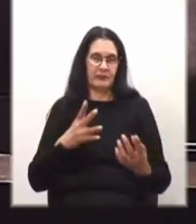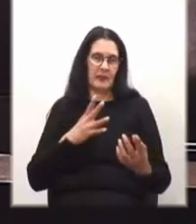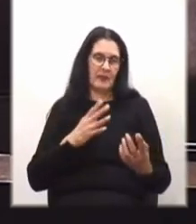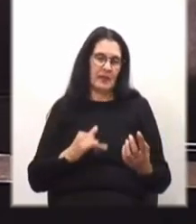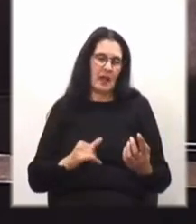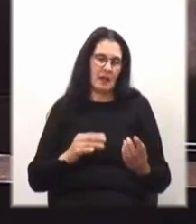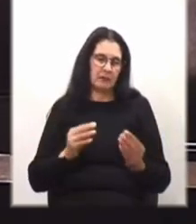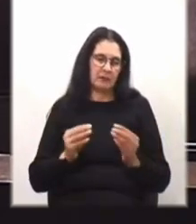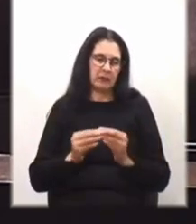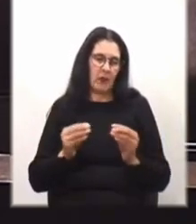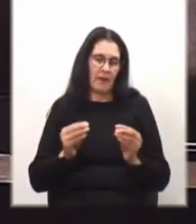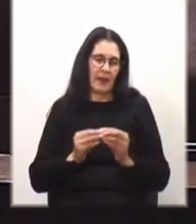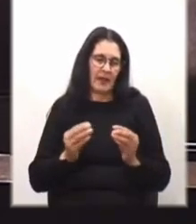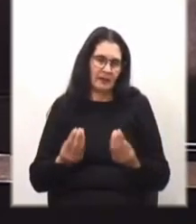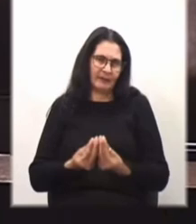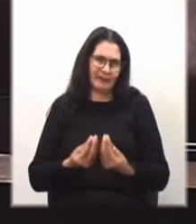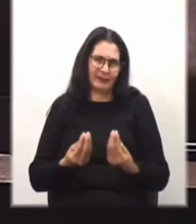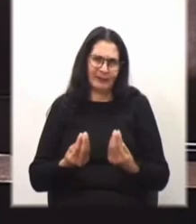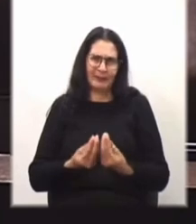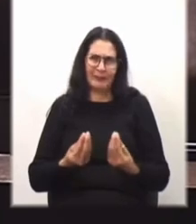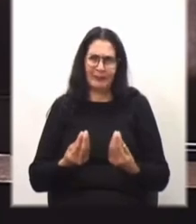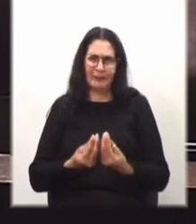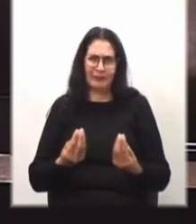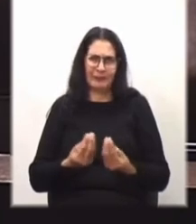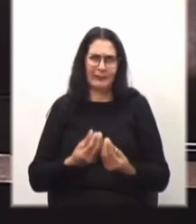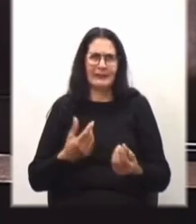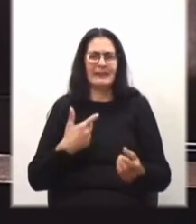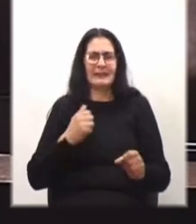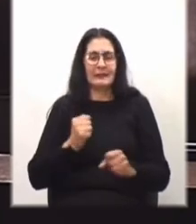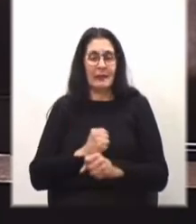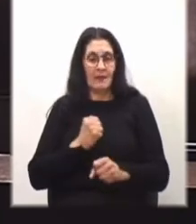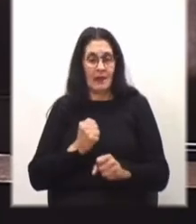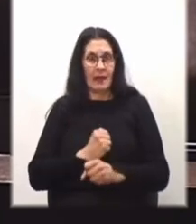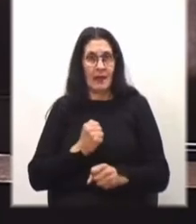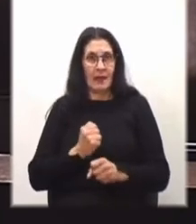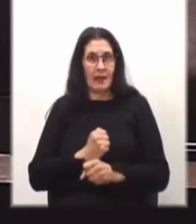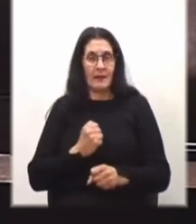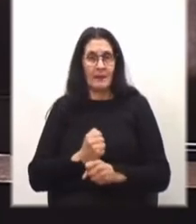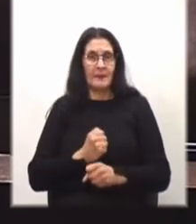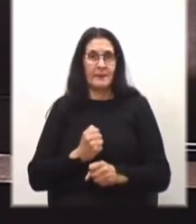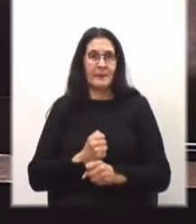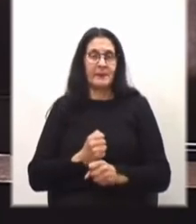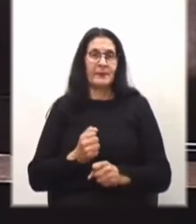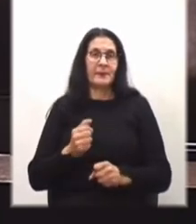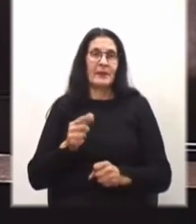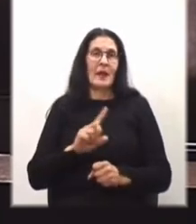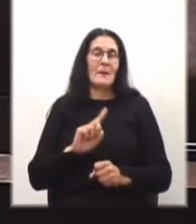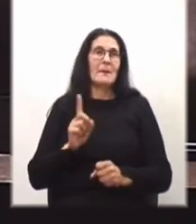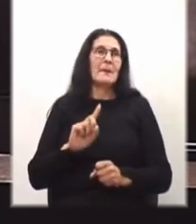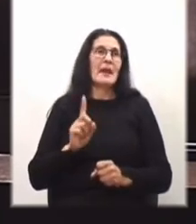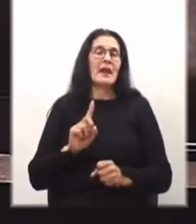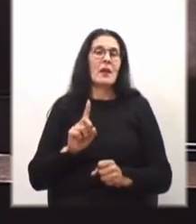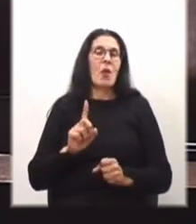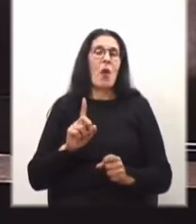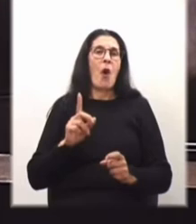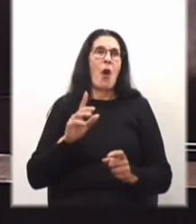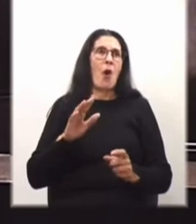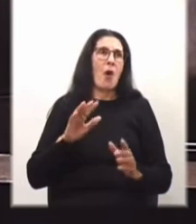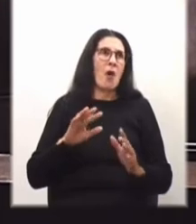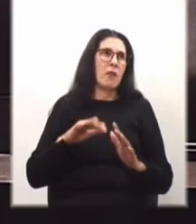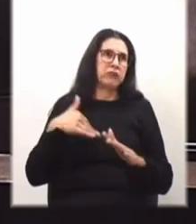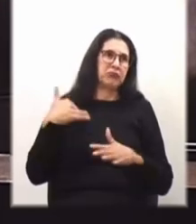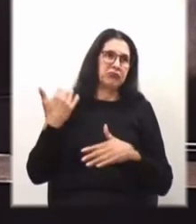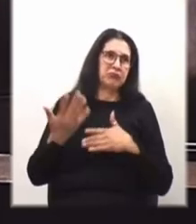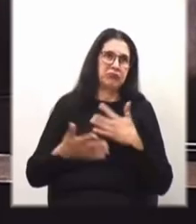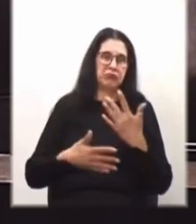cientos de compañeras y de compañeros que trabajábamos para que no hubiera ningún desborde, para que no